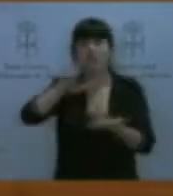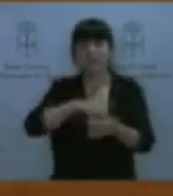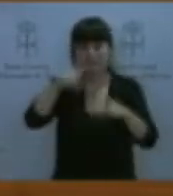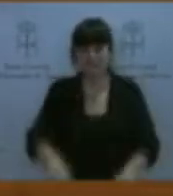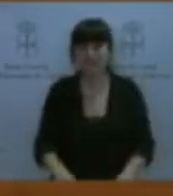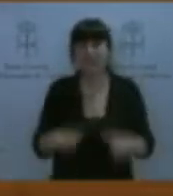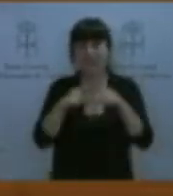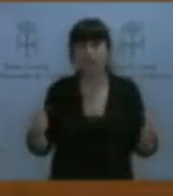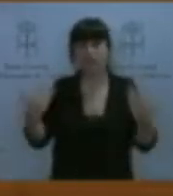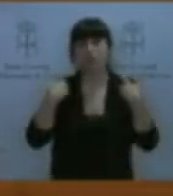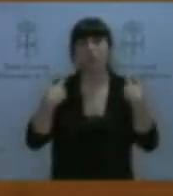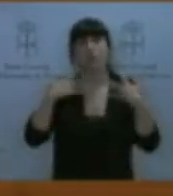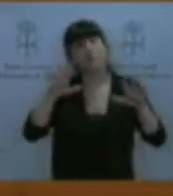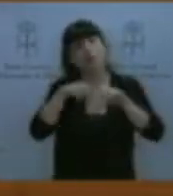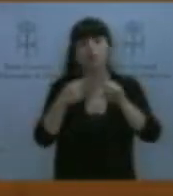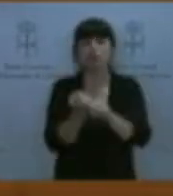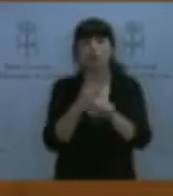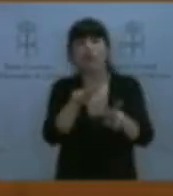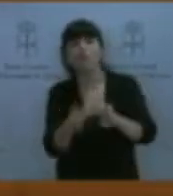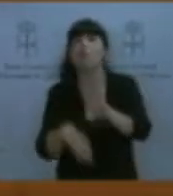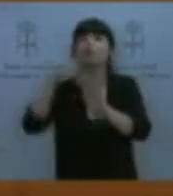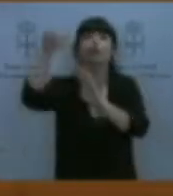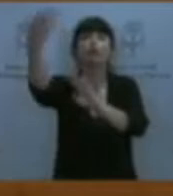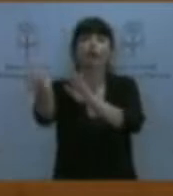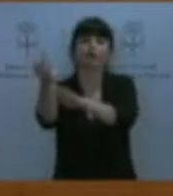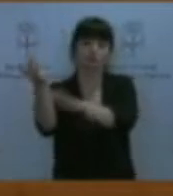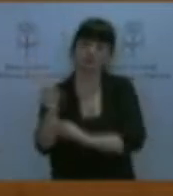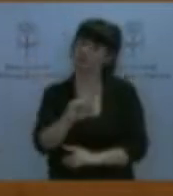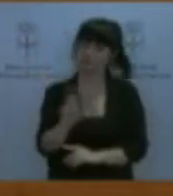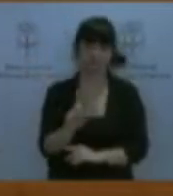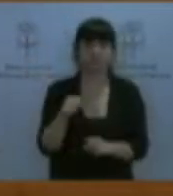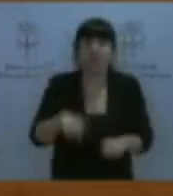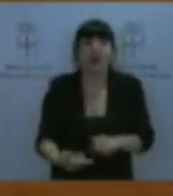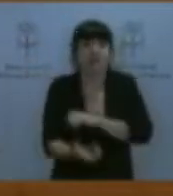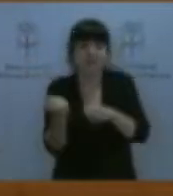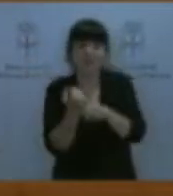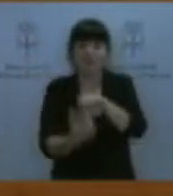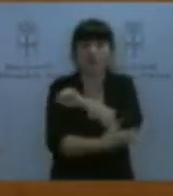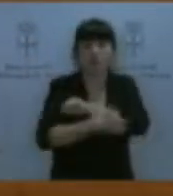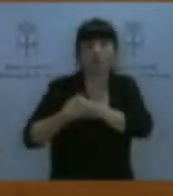ser que se desmantelen nuestros recursos, se precarice el empleo y, además de todo, perdamos a una nueva